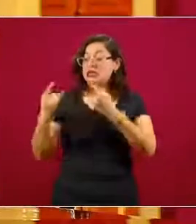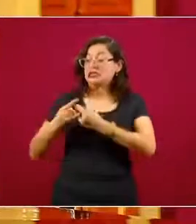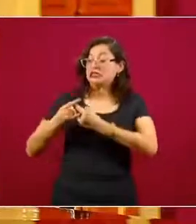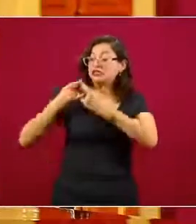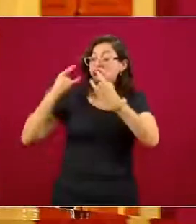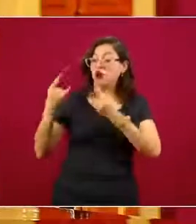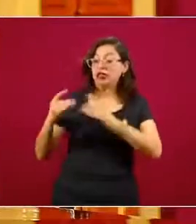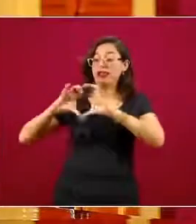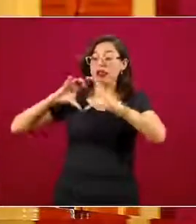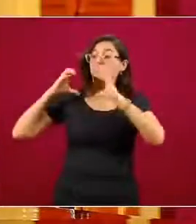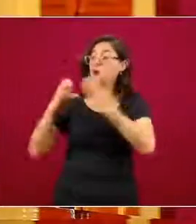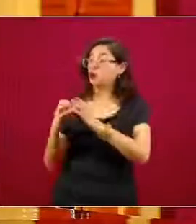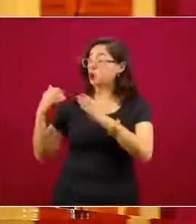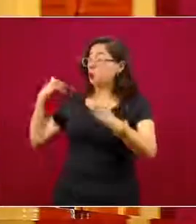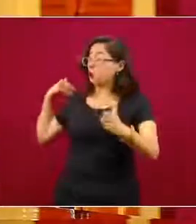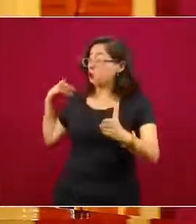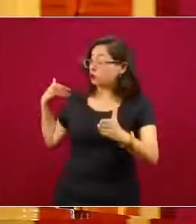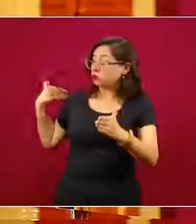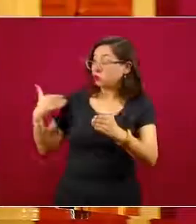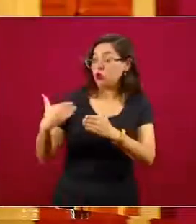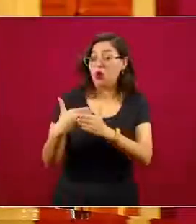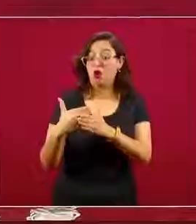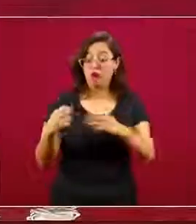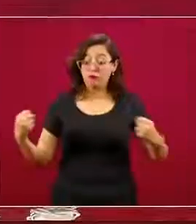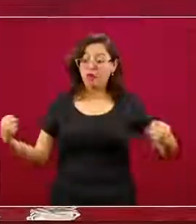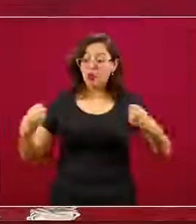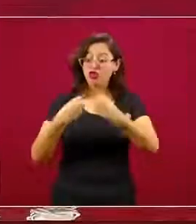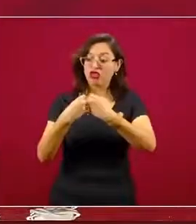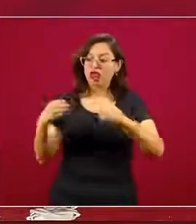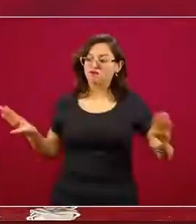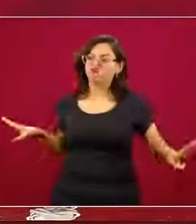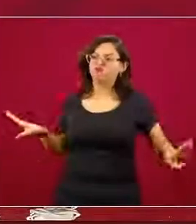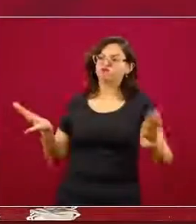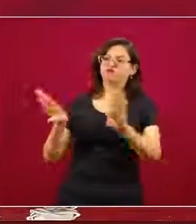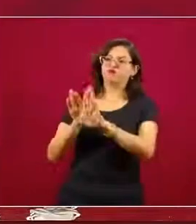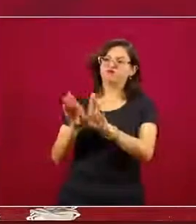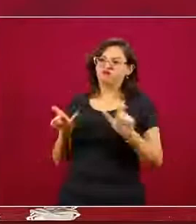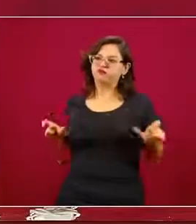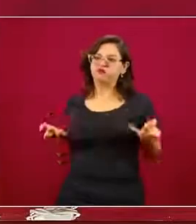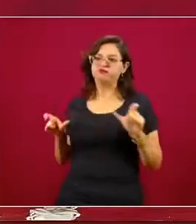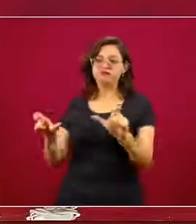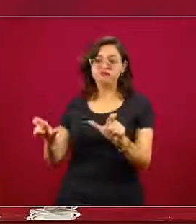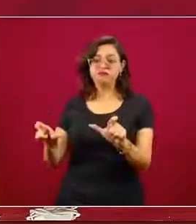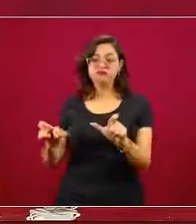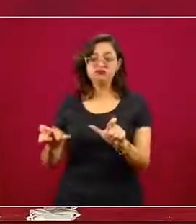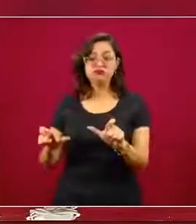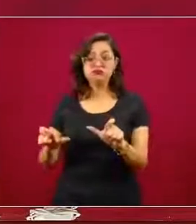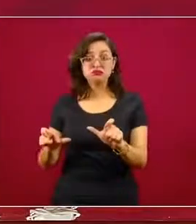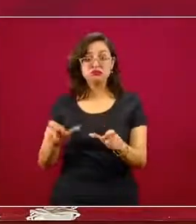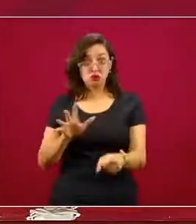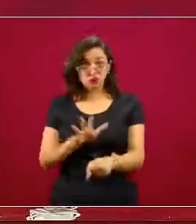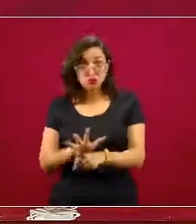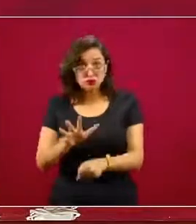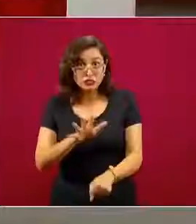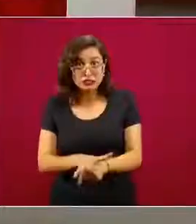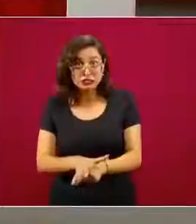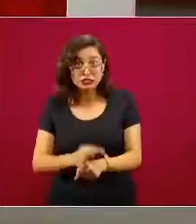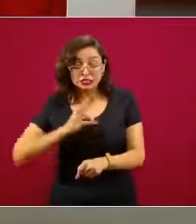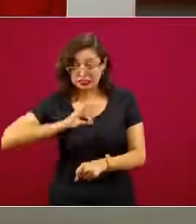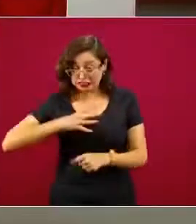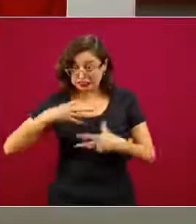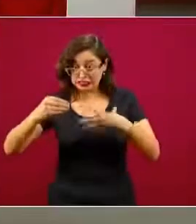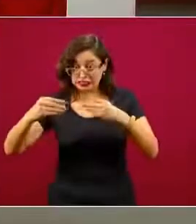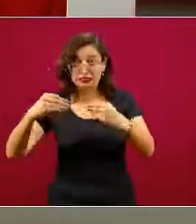las epidemias de que cerrar fronteras o impedir el paso de las personas sea un mecanismo suficientemente